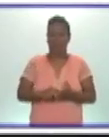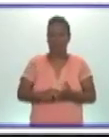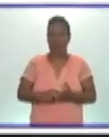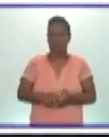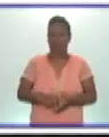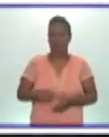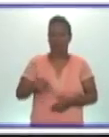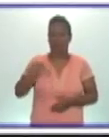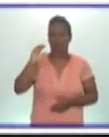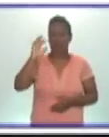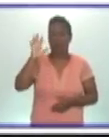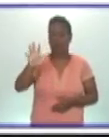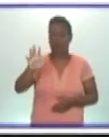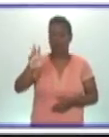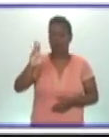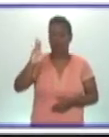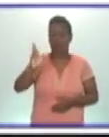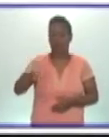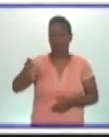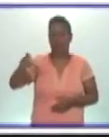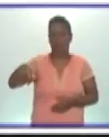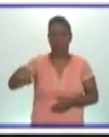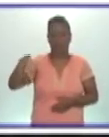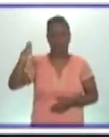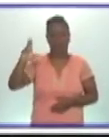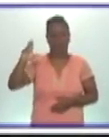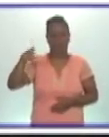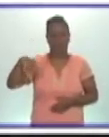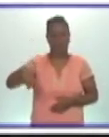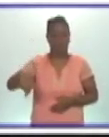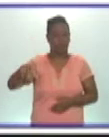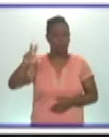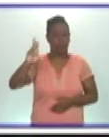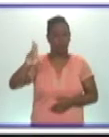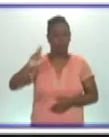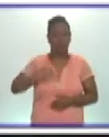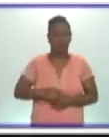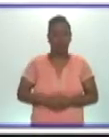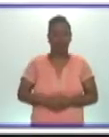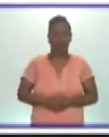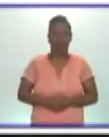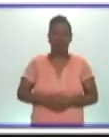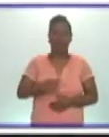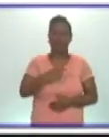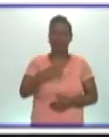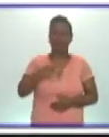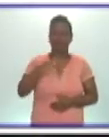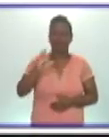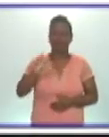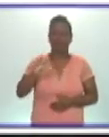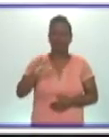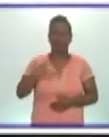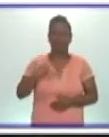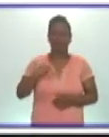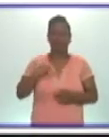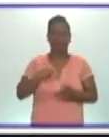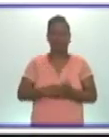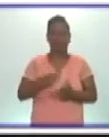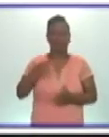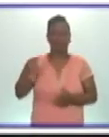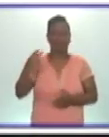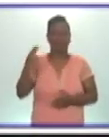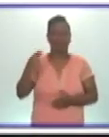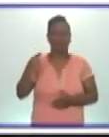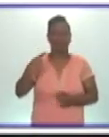Multiplicamos los coeficientes. Menos 5 por menos 2 más 10. Y